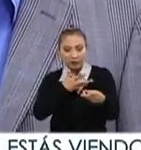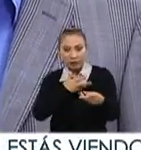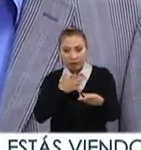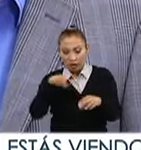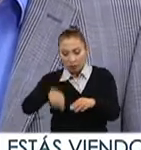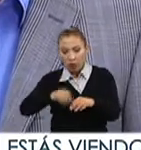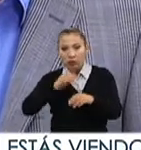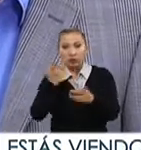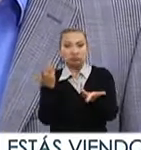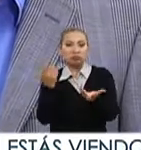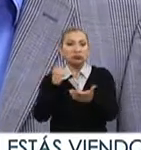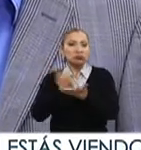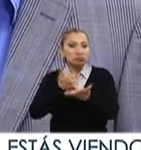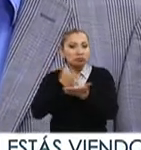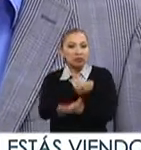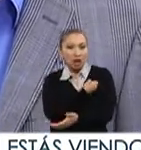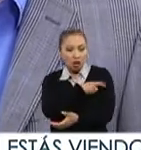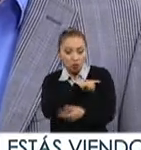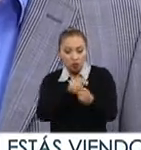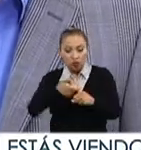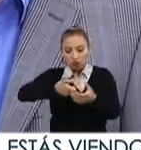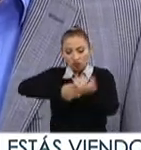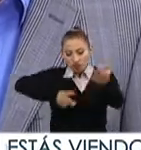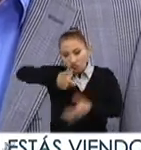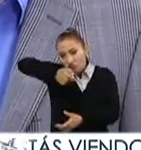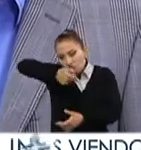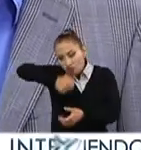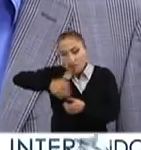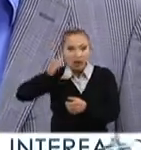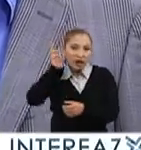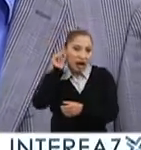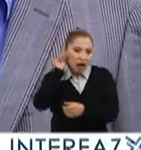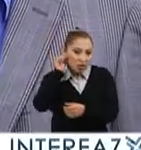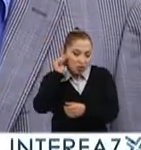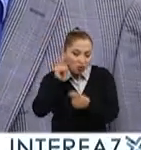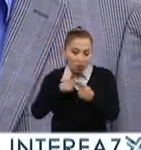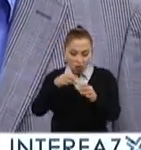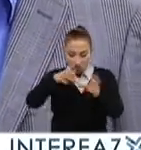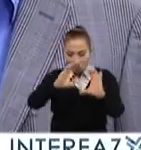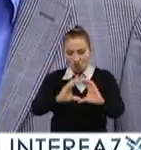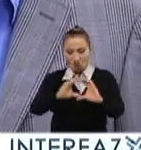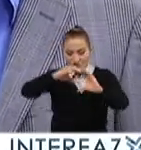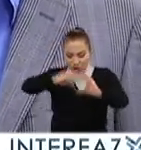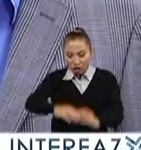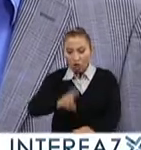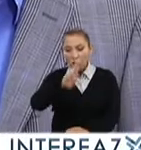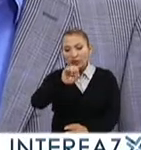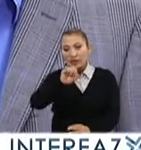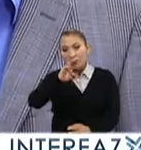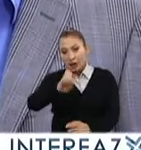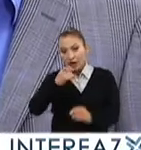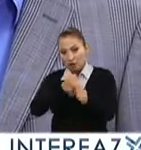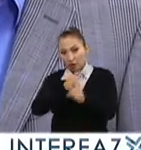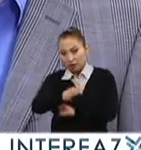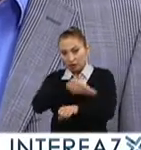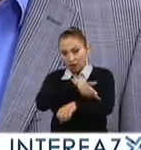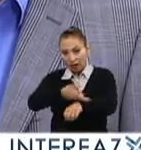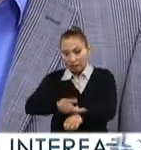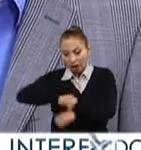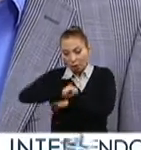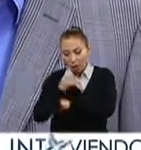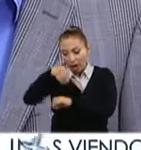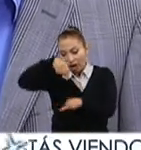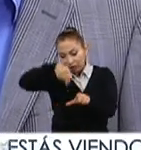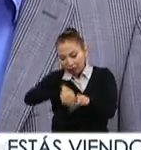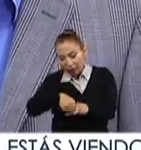un pequeño botiquín, debemos de tener una linterna y un radio de baterías, debemos tener un USB con toda la información